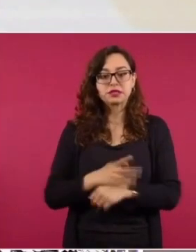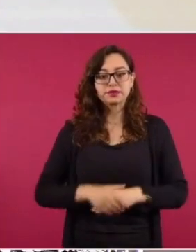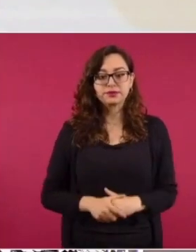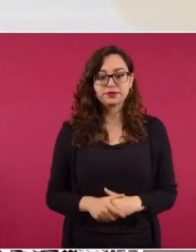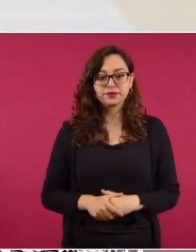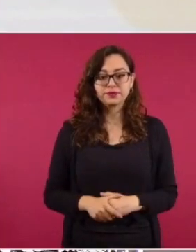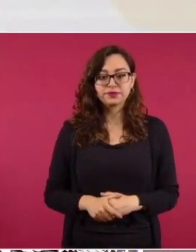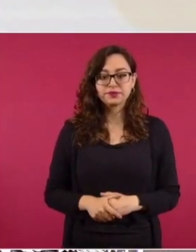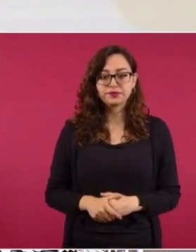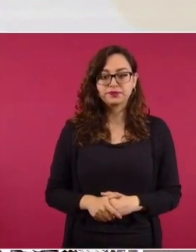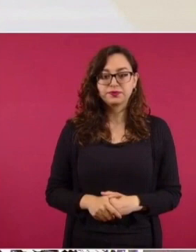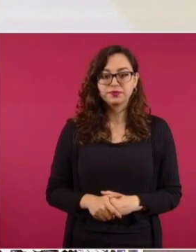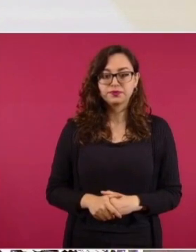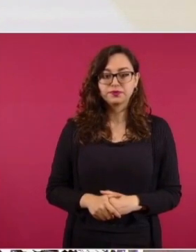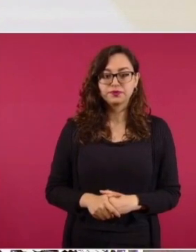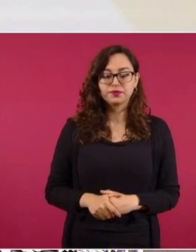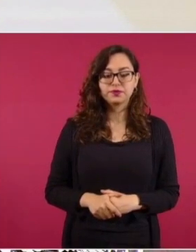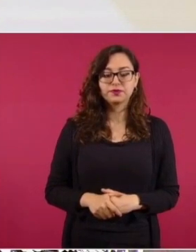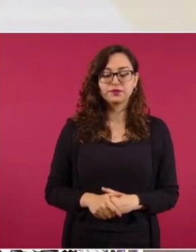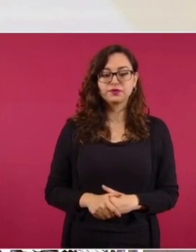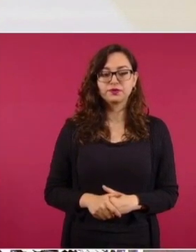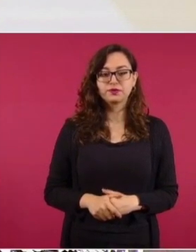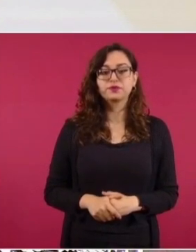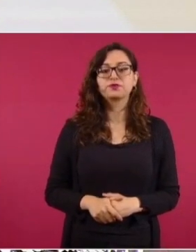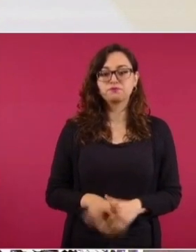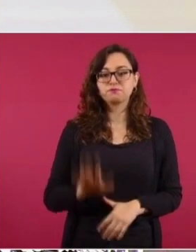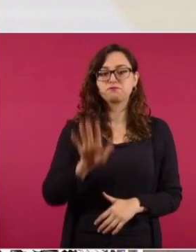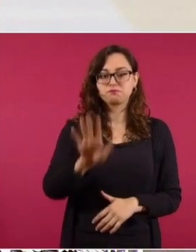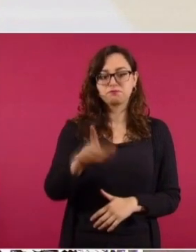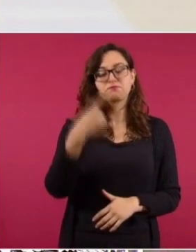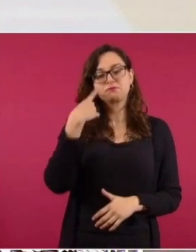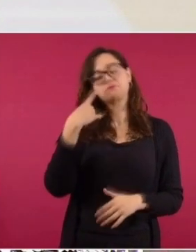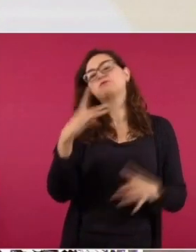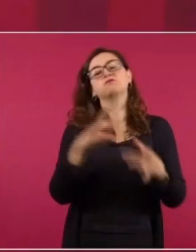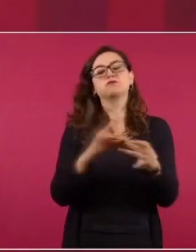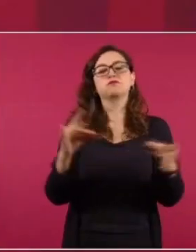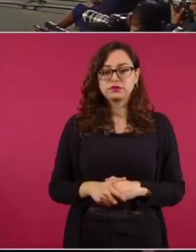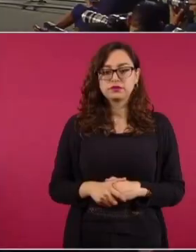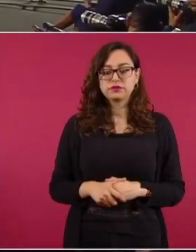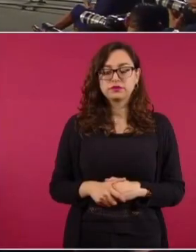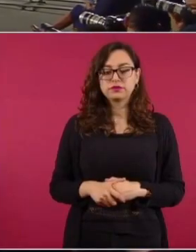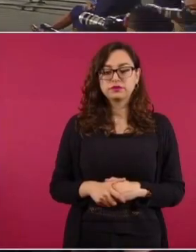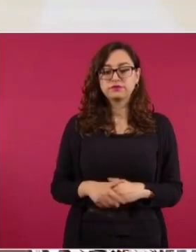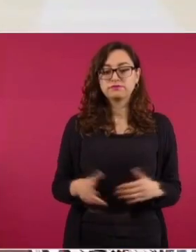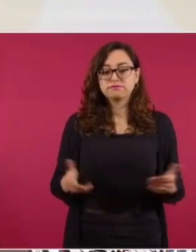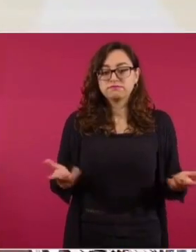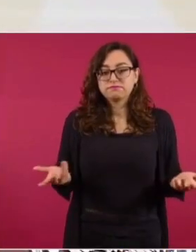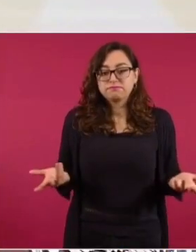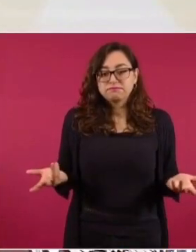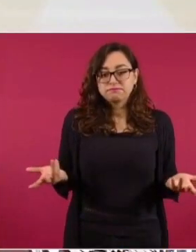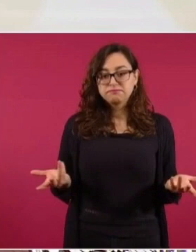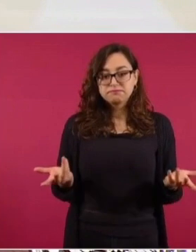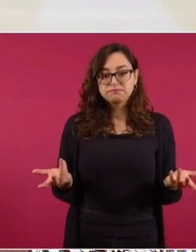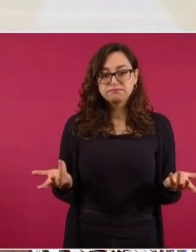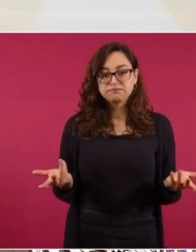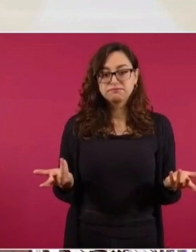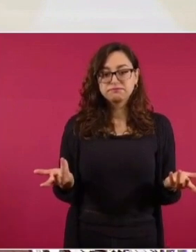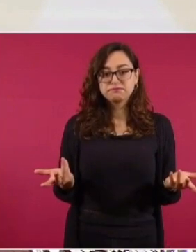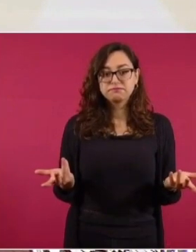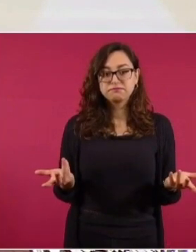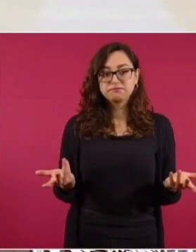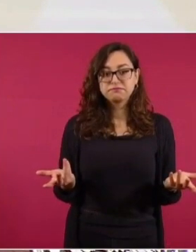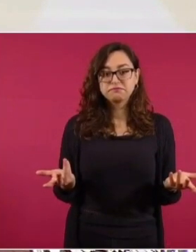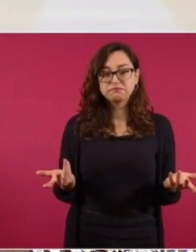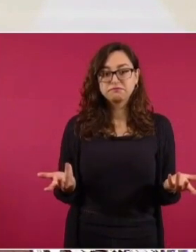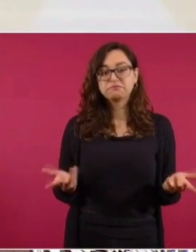un ataque cibernético, así le llaman. Ahora, ¿qué es lo